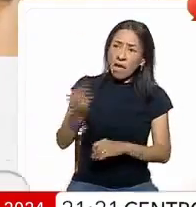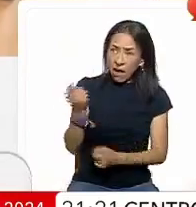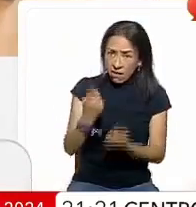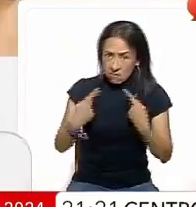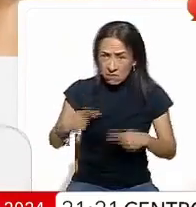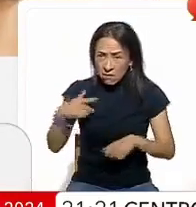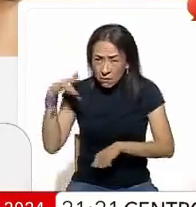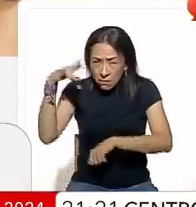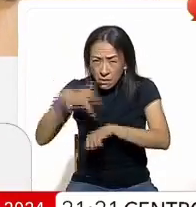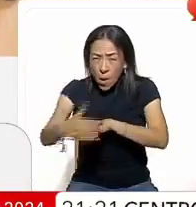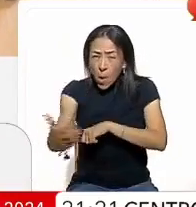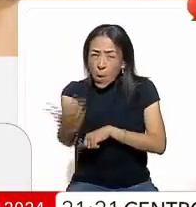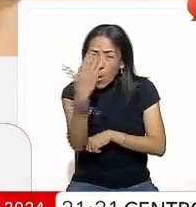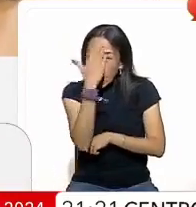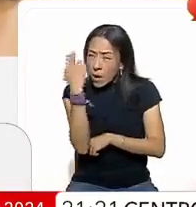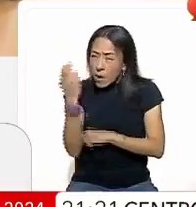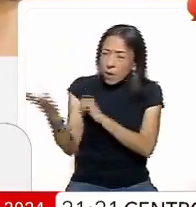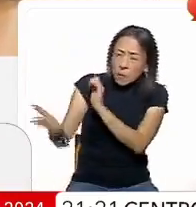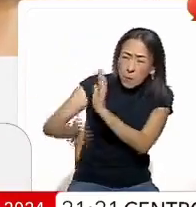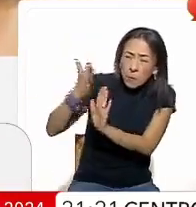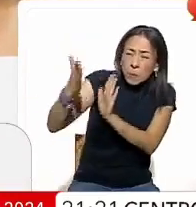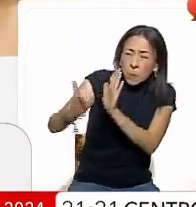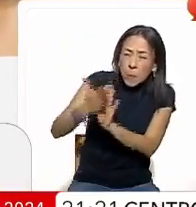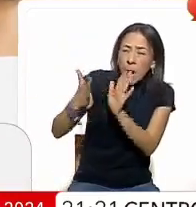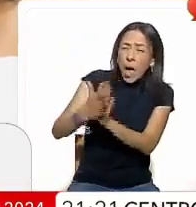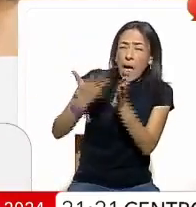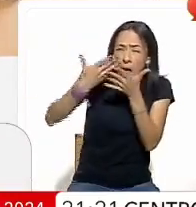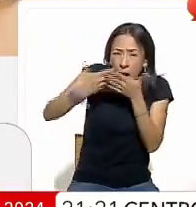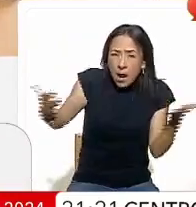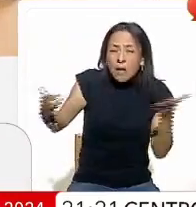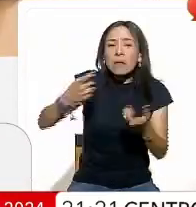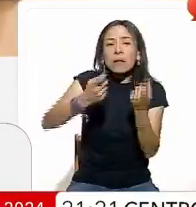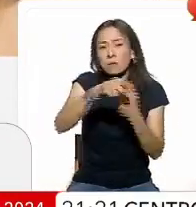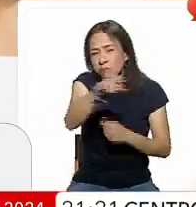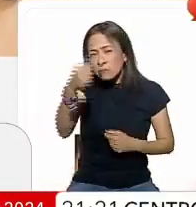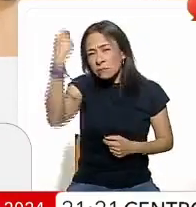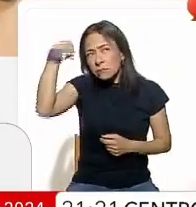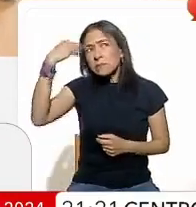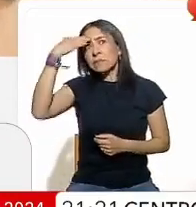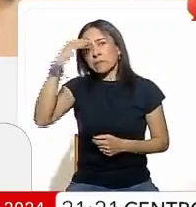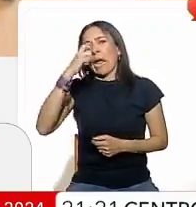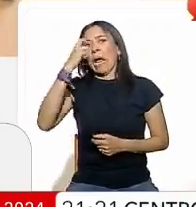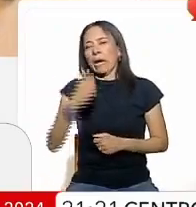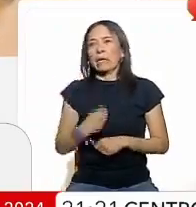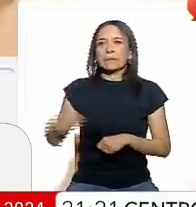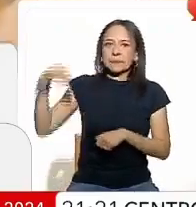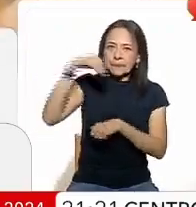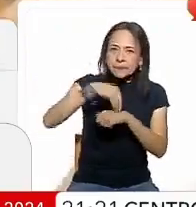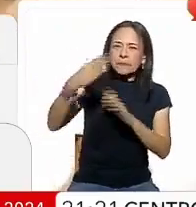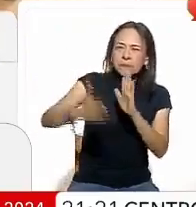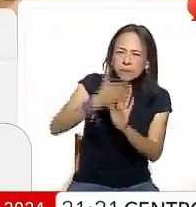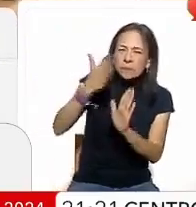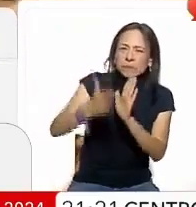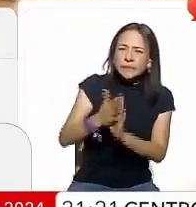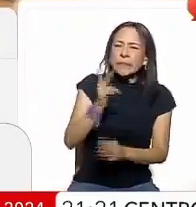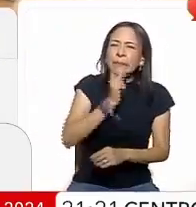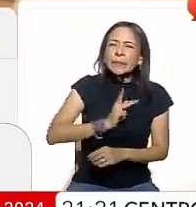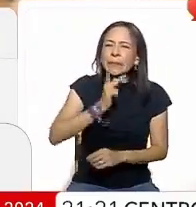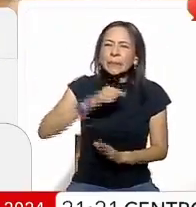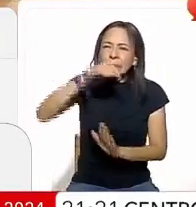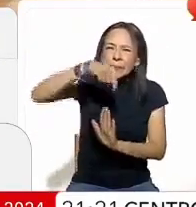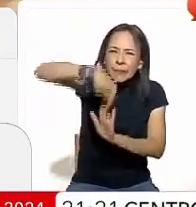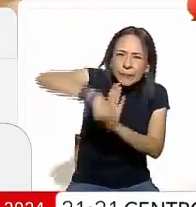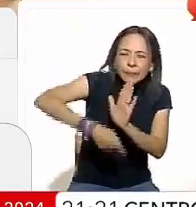obra, quien sabe lo que es construir una refinería en tiempo